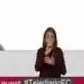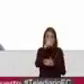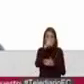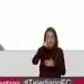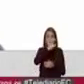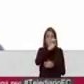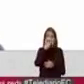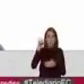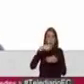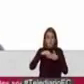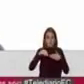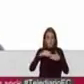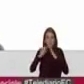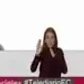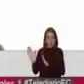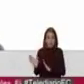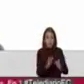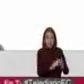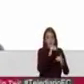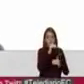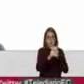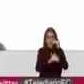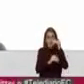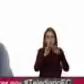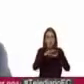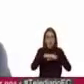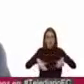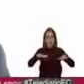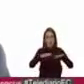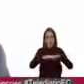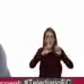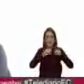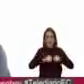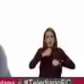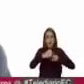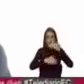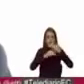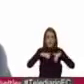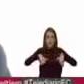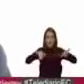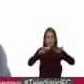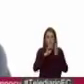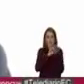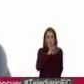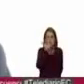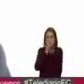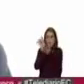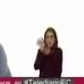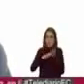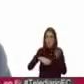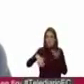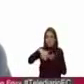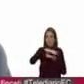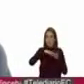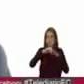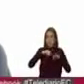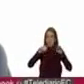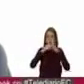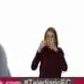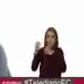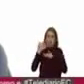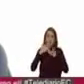está pidiendo a los funcionarios públicos a través, por una parte, de despidos, yo diría una parte menor, porque que viene explicada